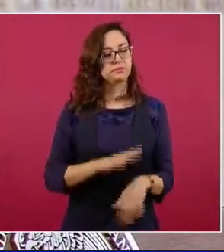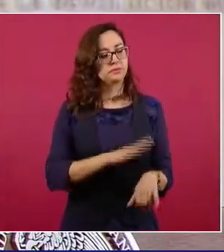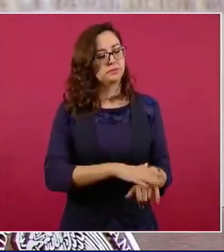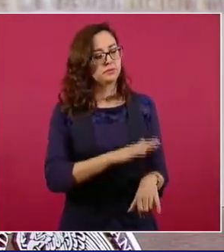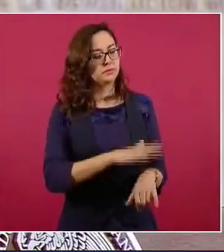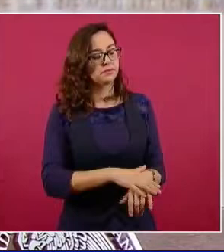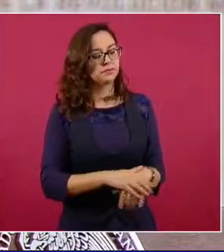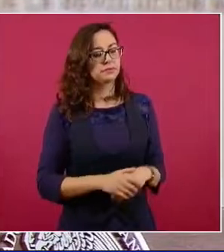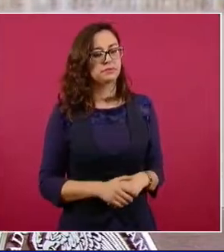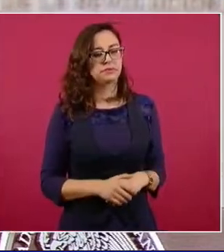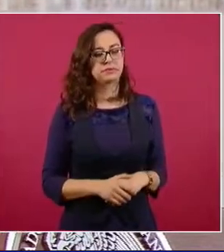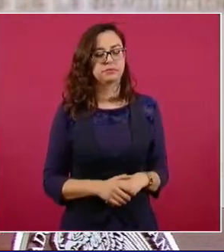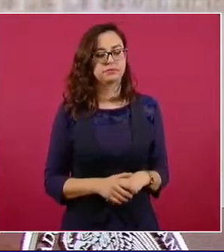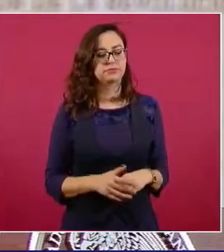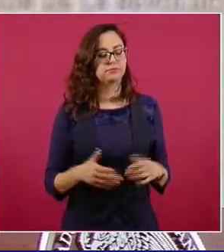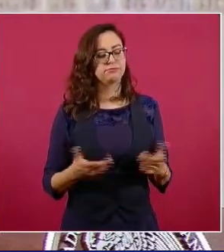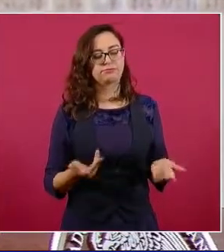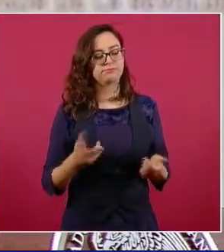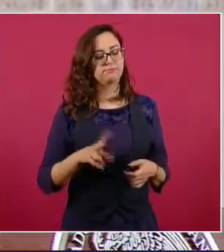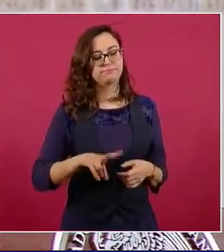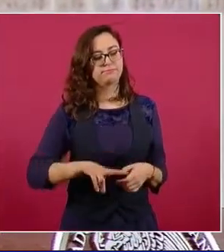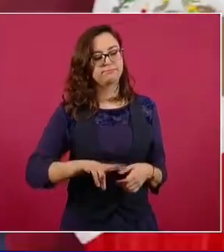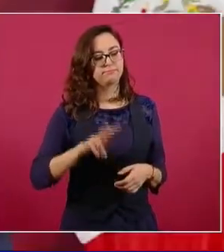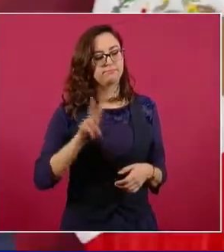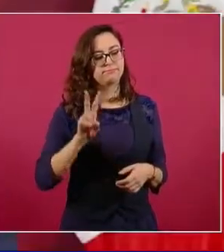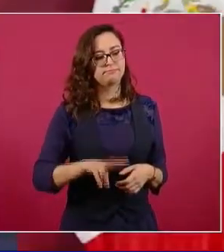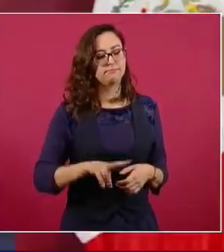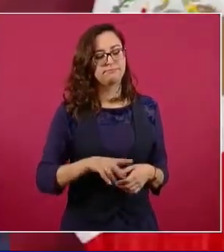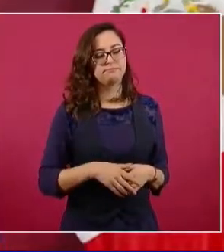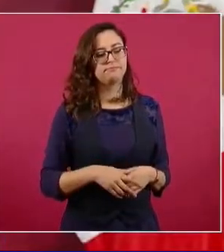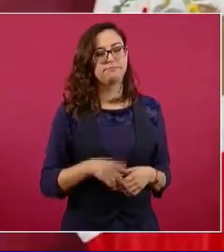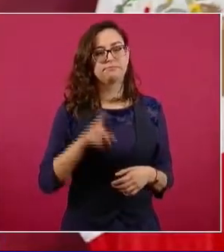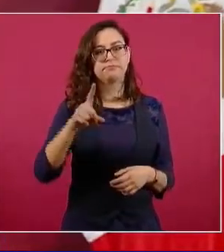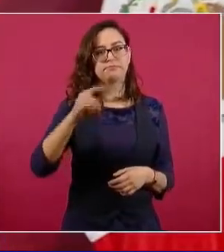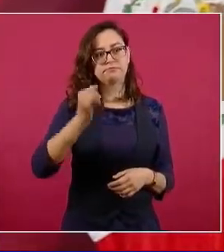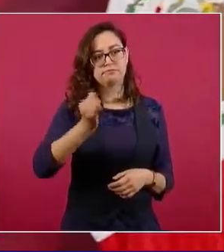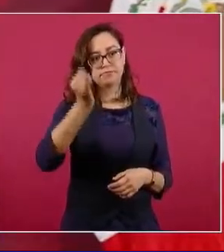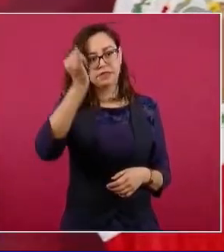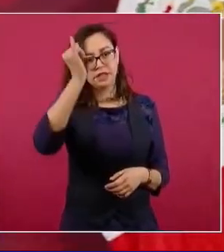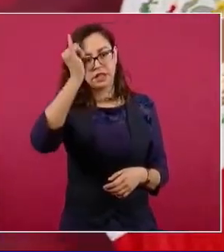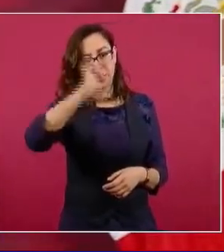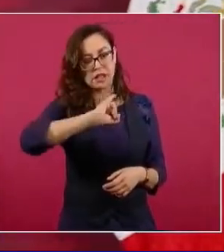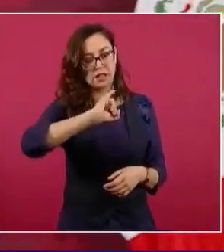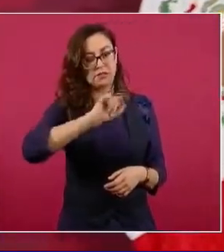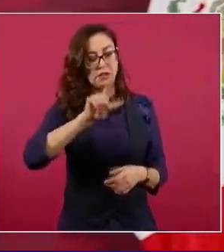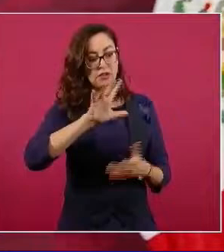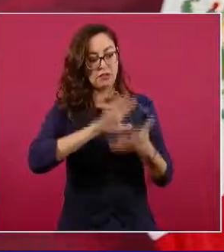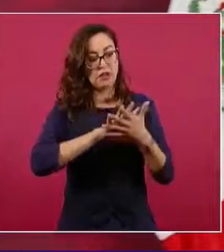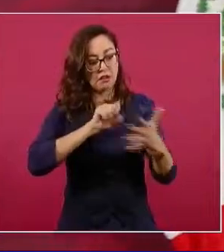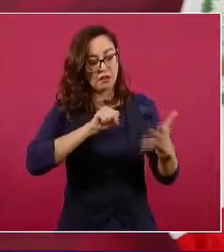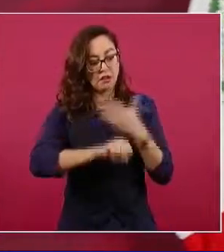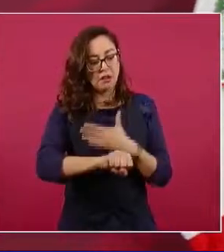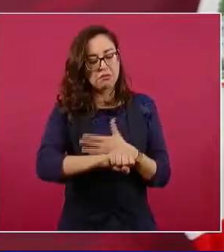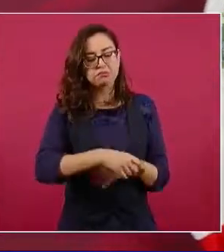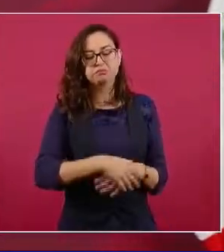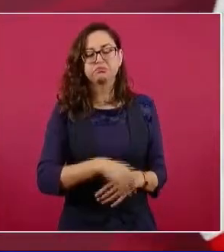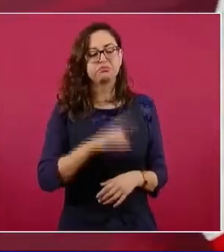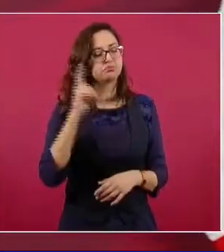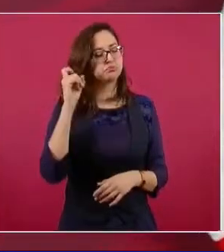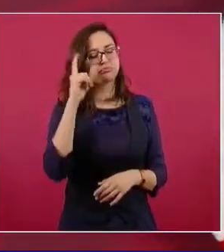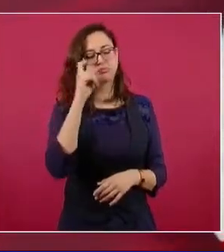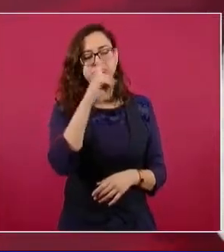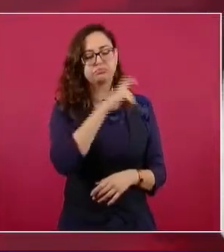que era muy difícil que un cacique fuera a la cárcel. Y me